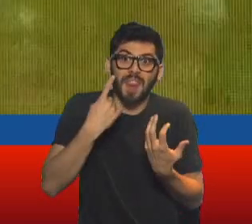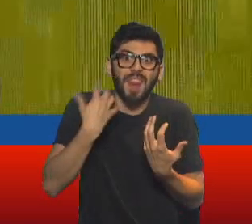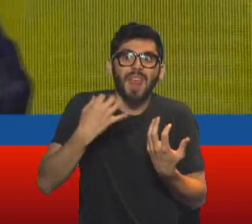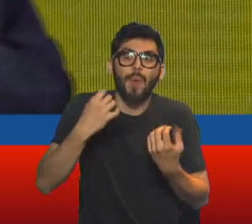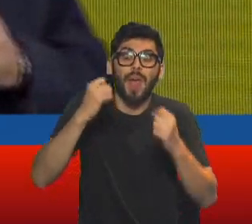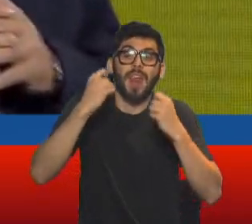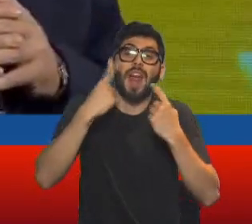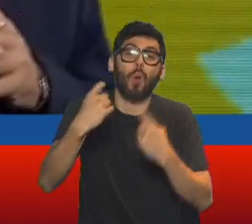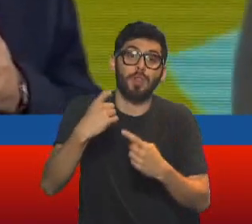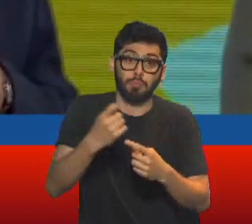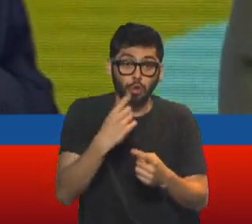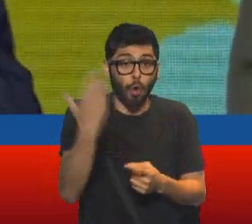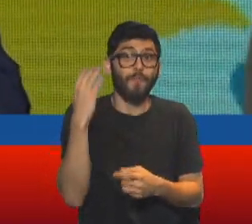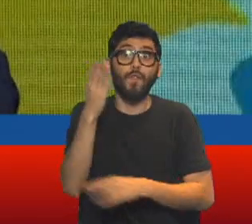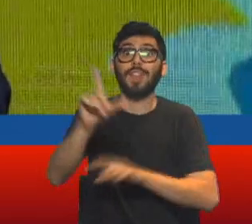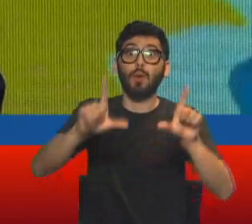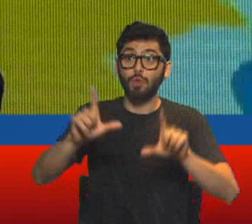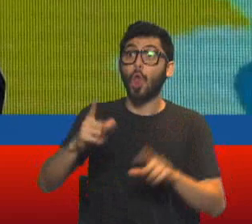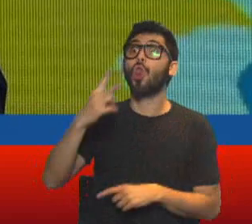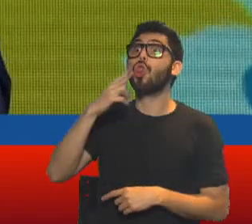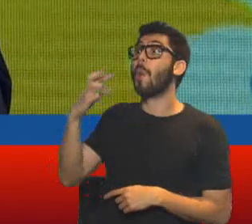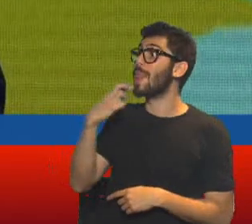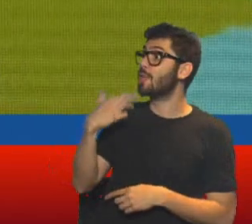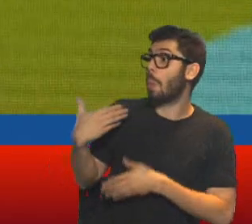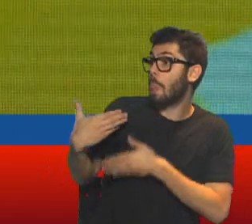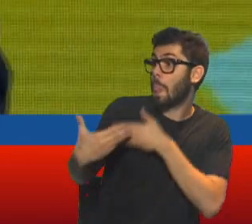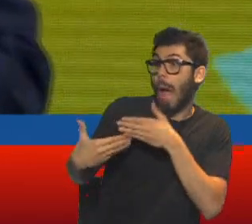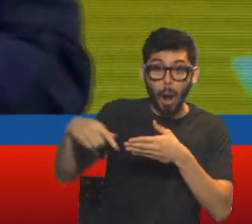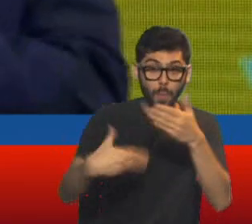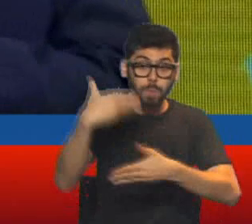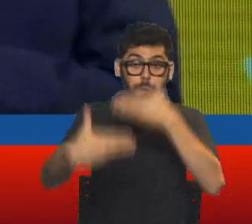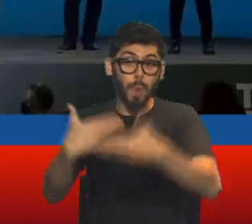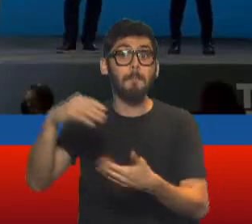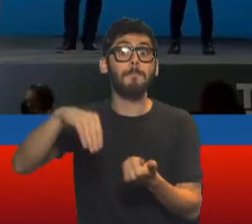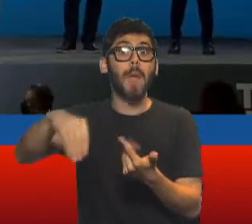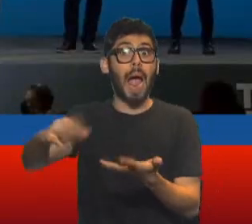está creciendo más que en el 2019. No mentía, pero las personas que me escuchaban